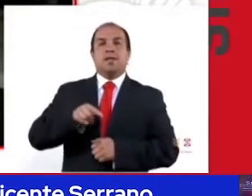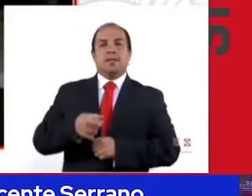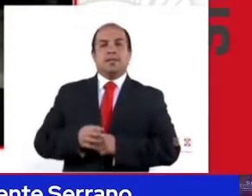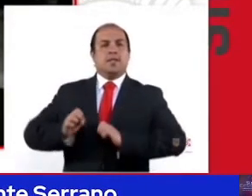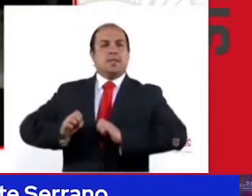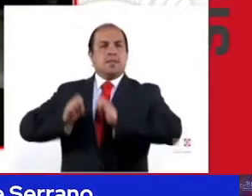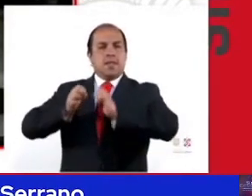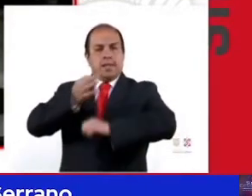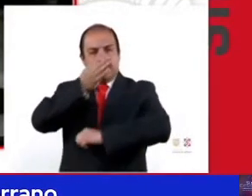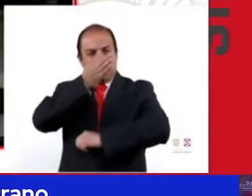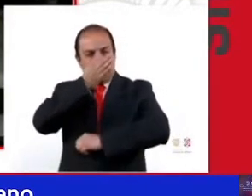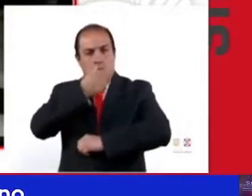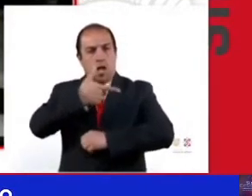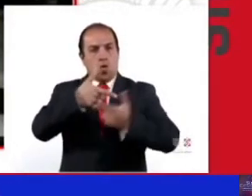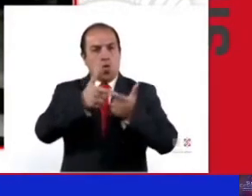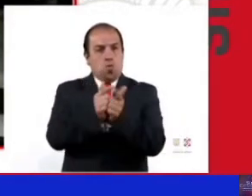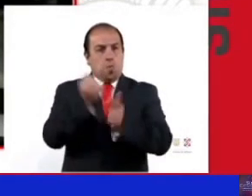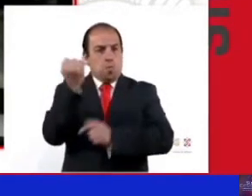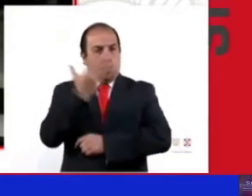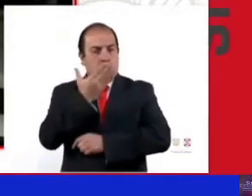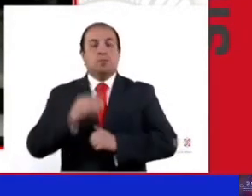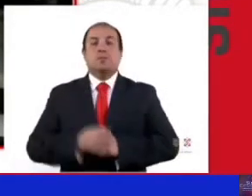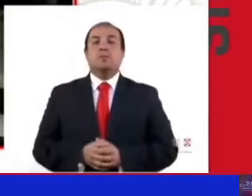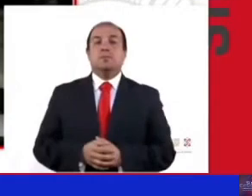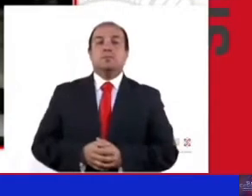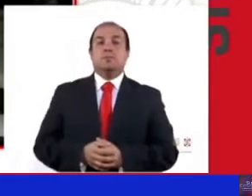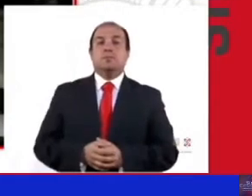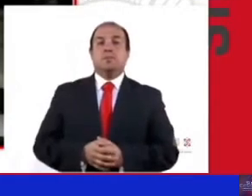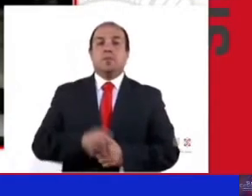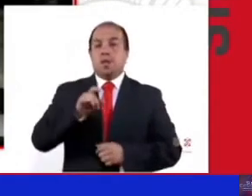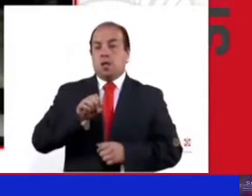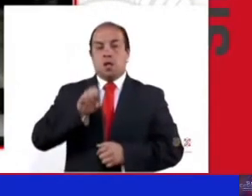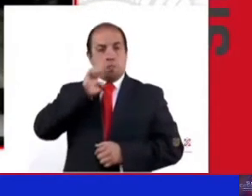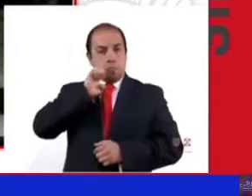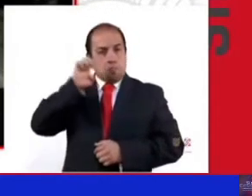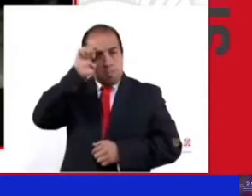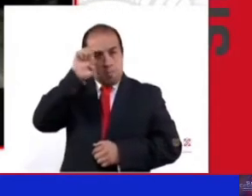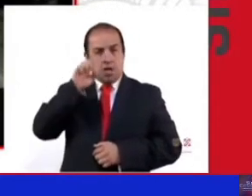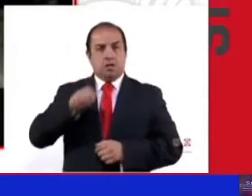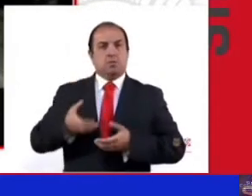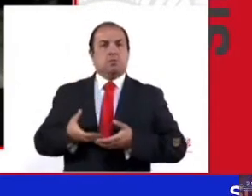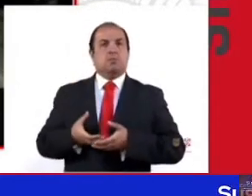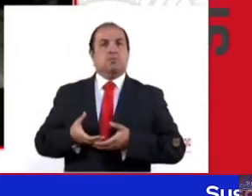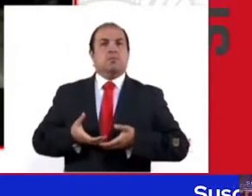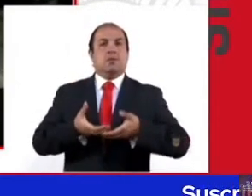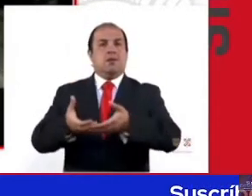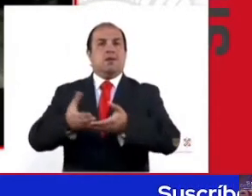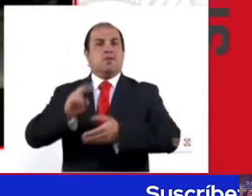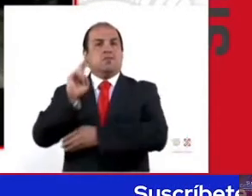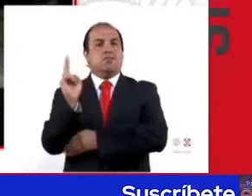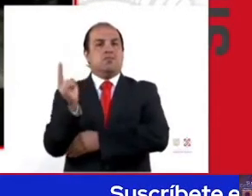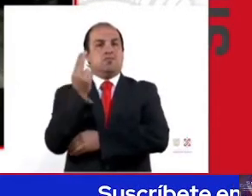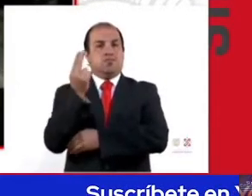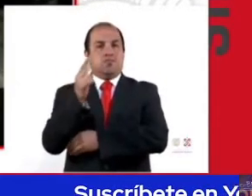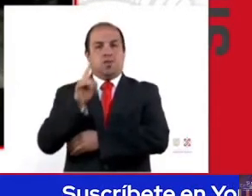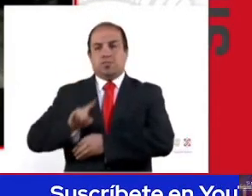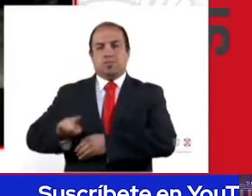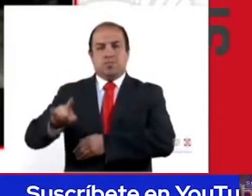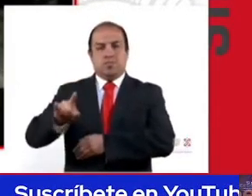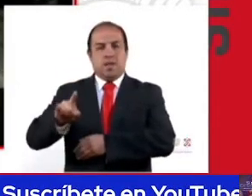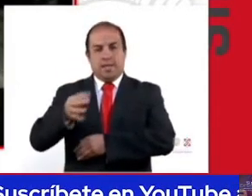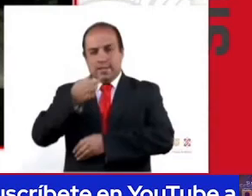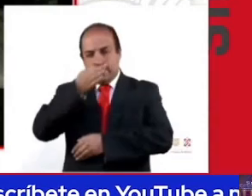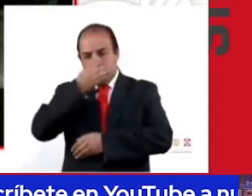Imagen, estacionándose a las 10:44 sobre Avenida Universidad, a la altura de la calle Benito Juárez. A